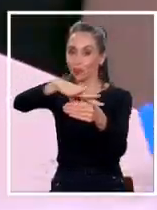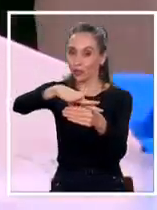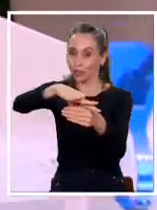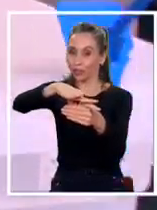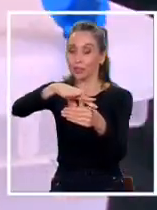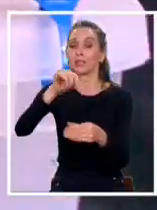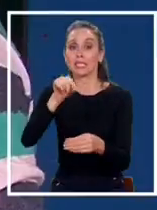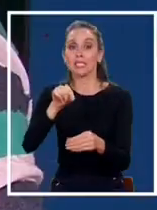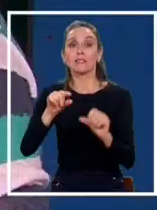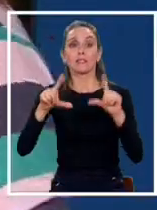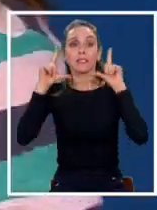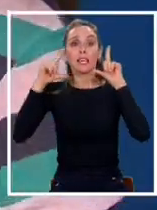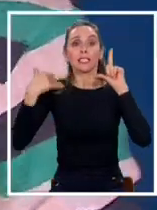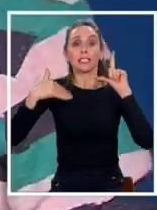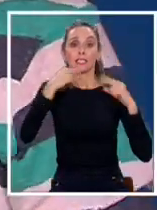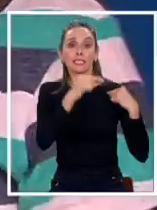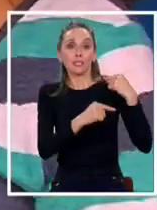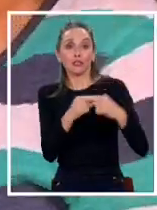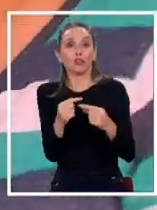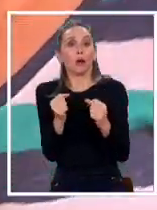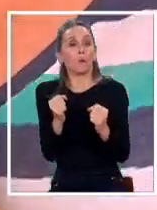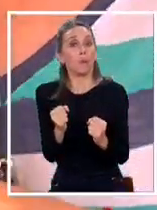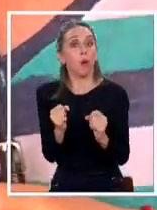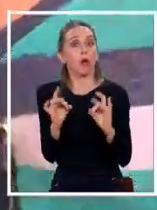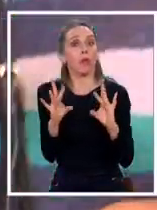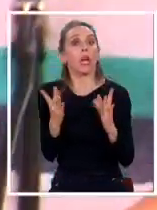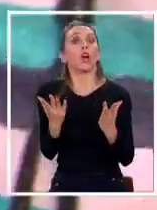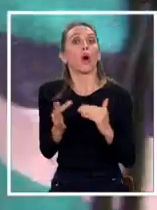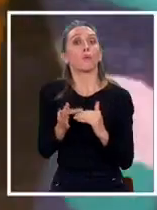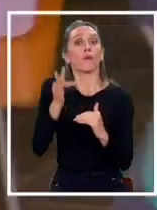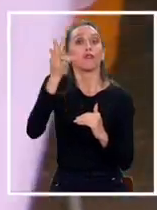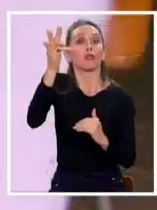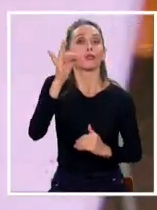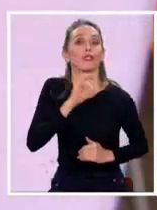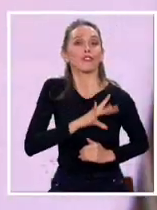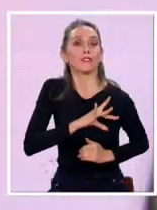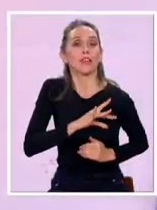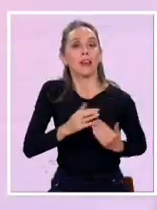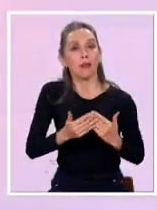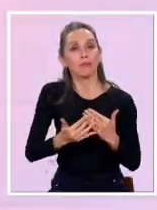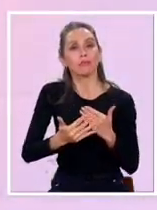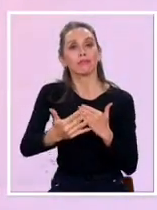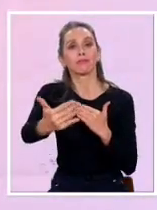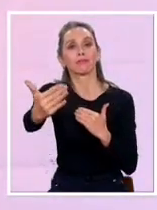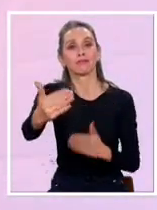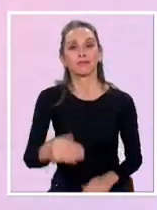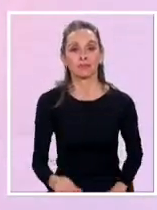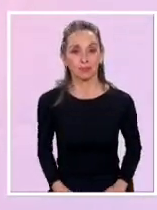protagonista de un momento histórico capaz de definir al Chile de las próximas décadas.